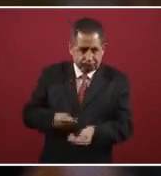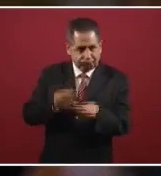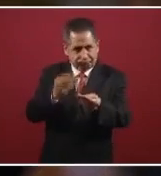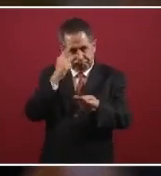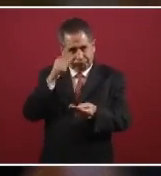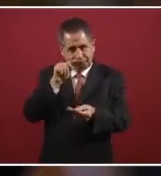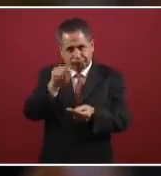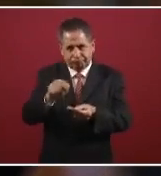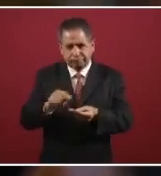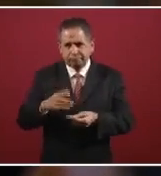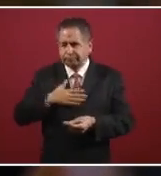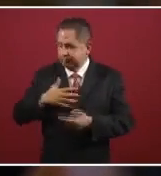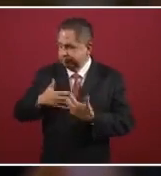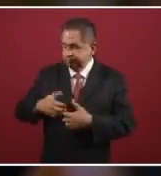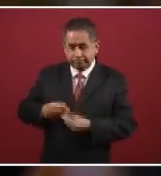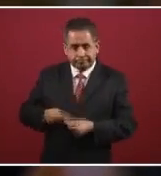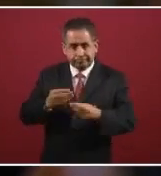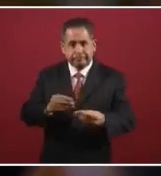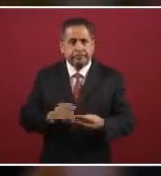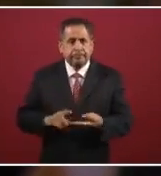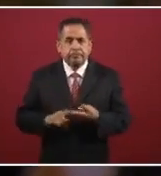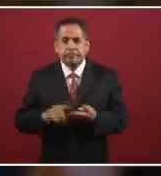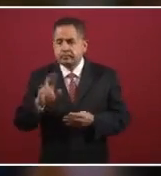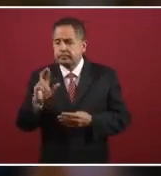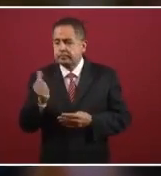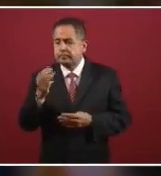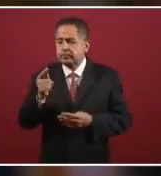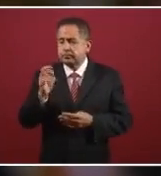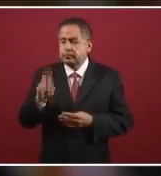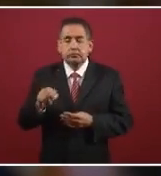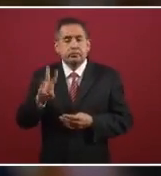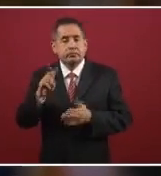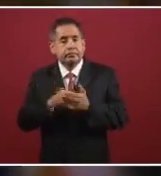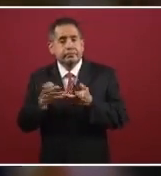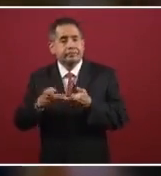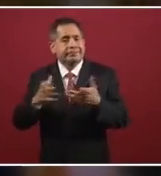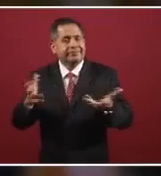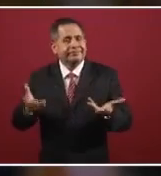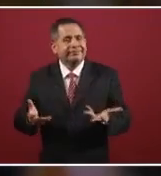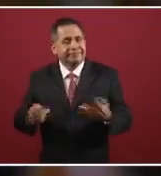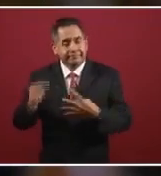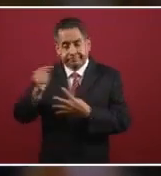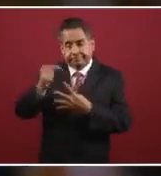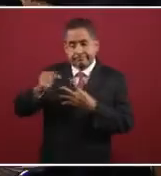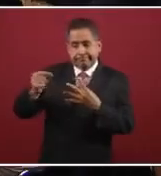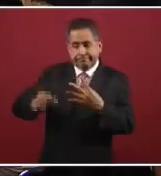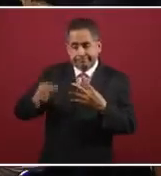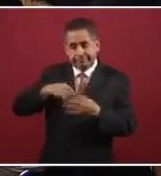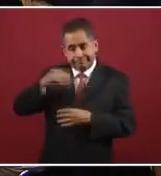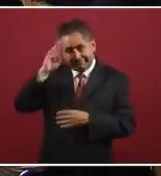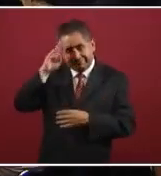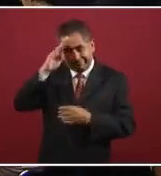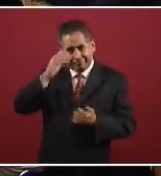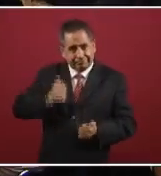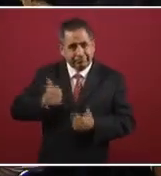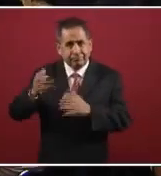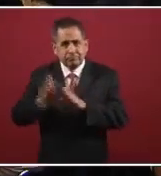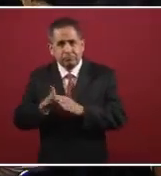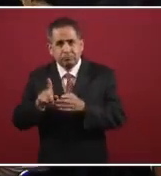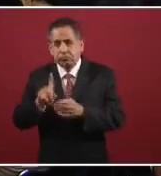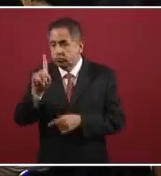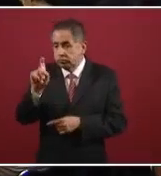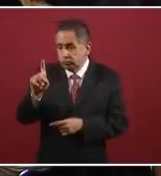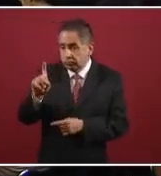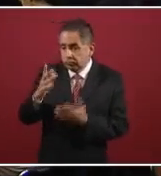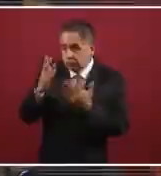café de nuestros productores, rambután, 3 mil hectáreas también, y son los punteros de exportación. Sin embargo, sin agua no